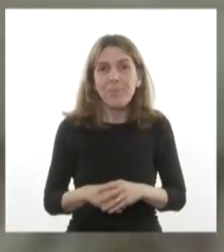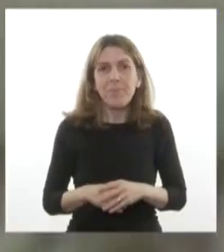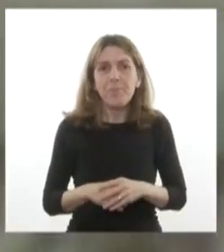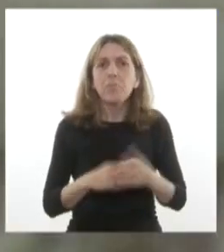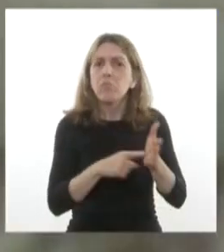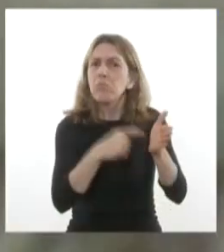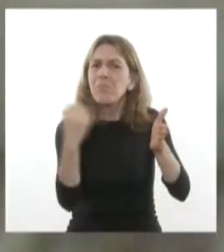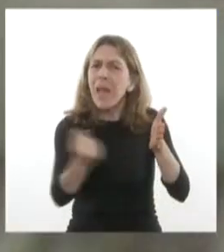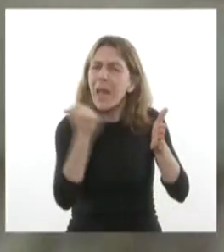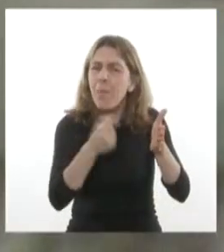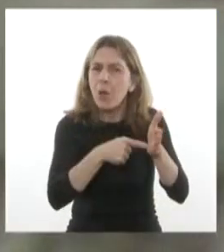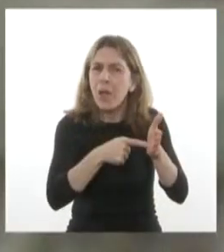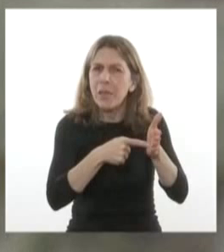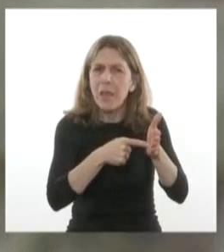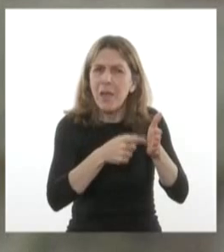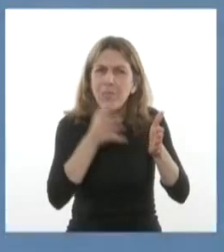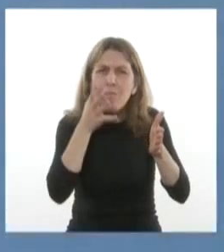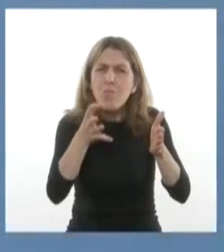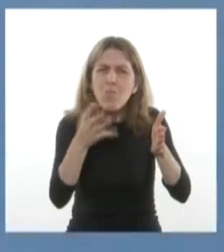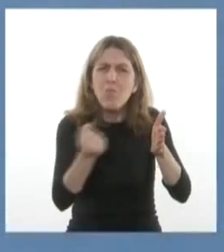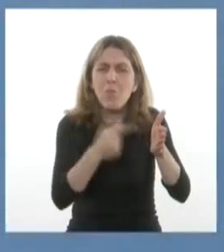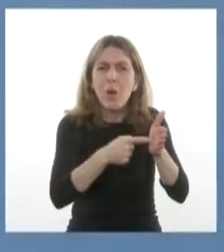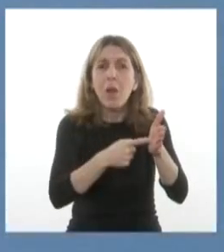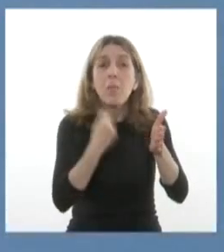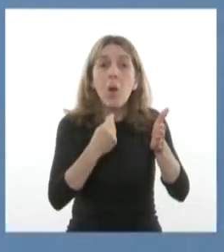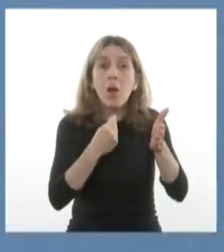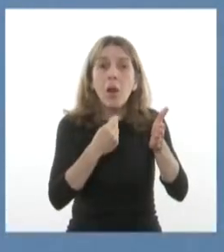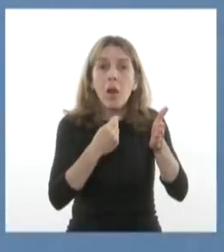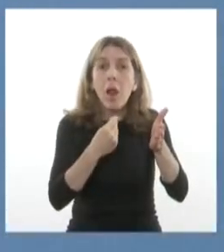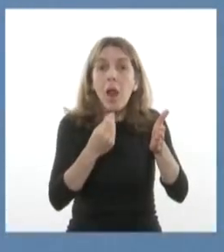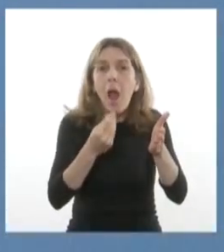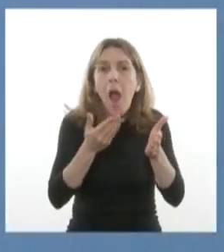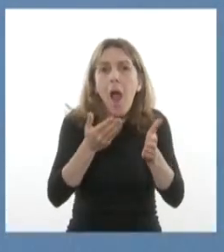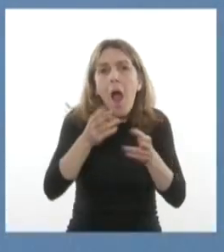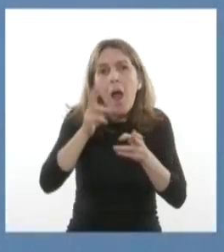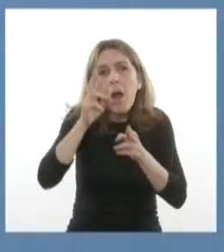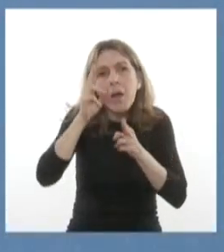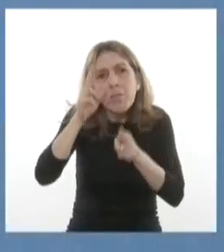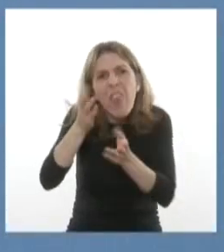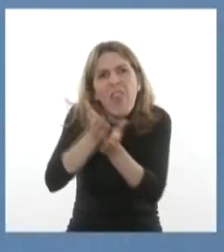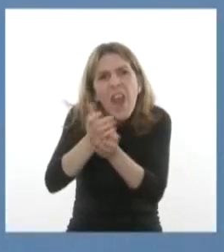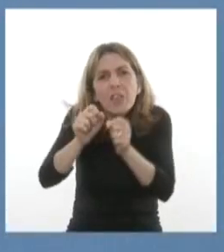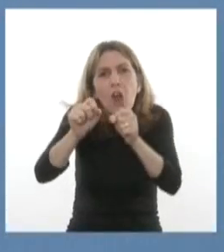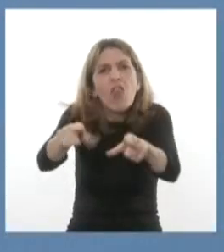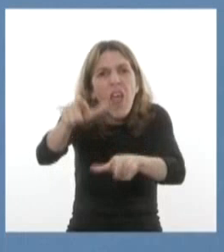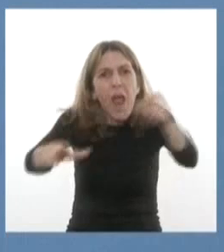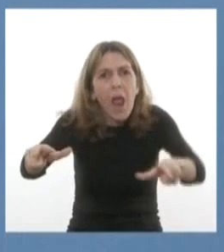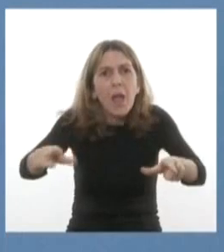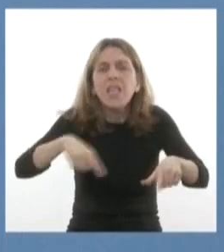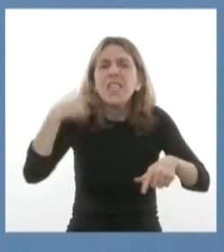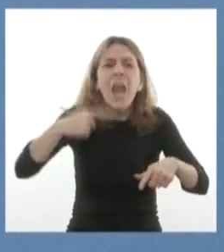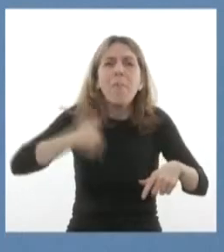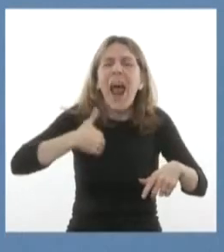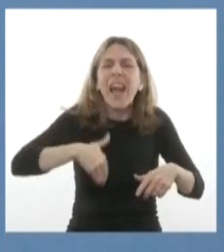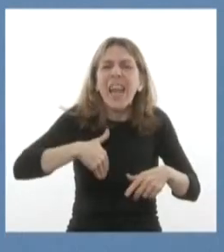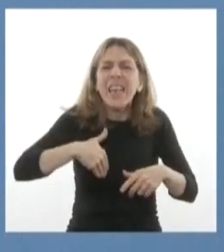muy importante, porque lo que hizo fue ampliar derechos. Y cada vez que en la Argentina ampliamos derechos, somos